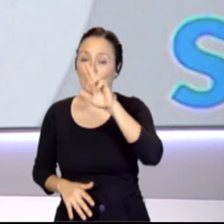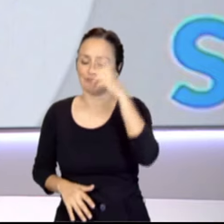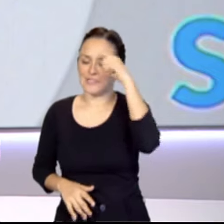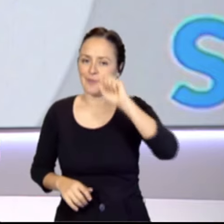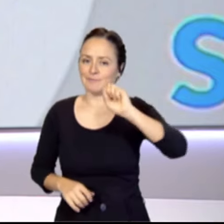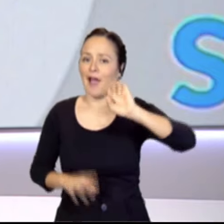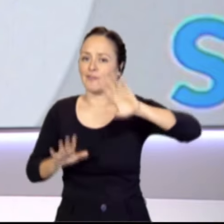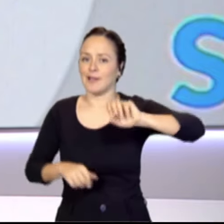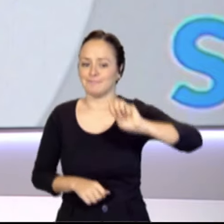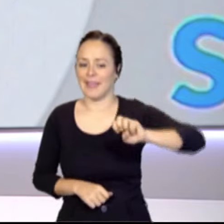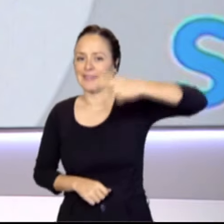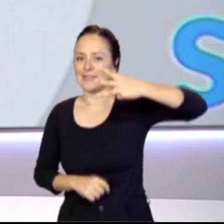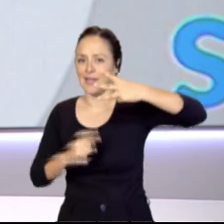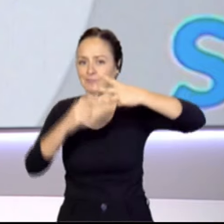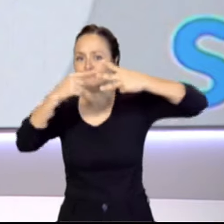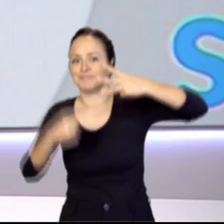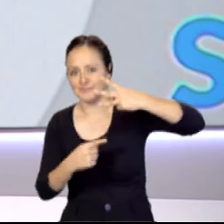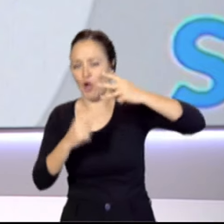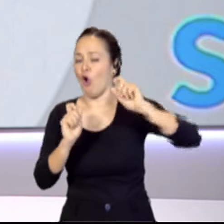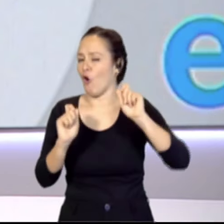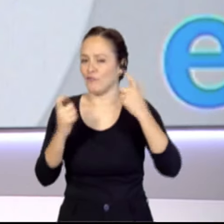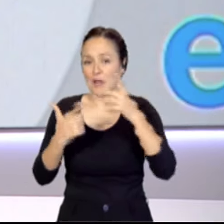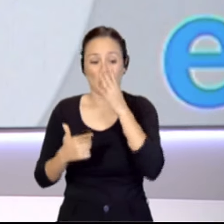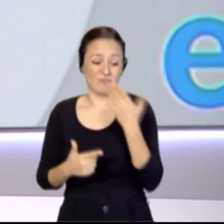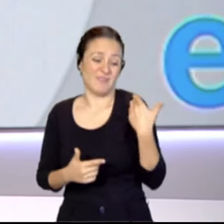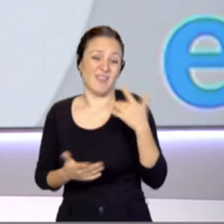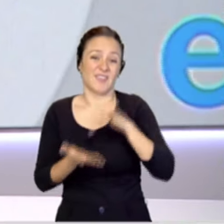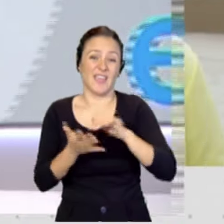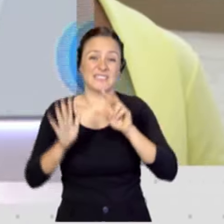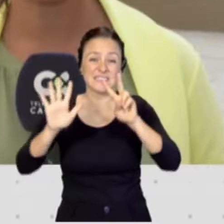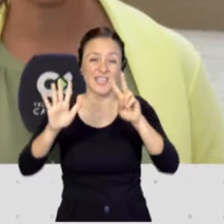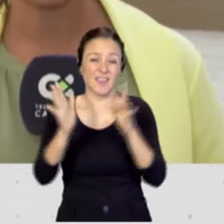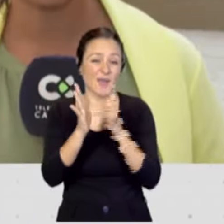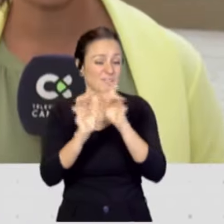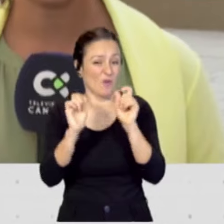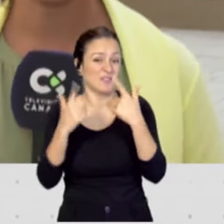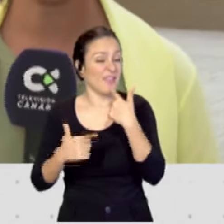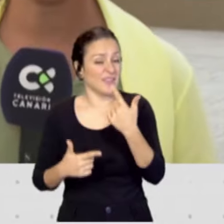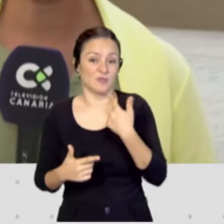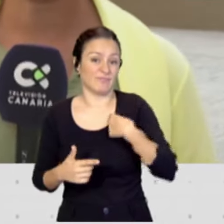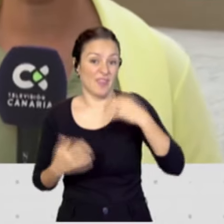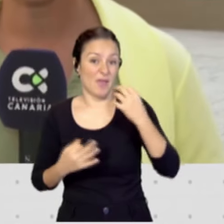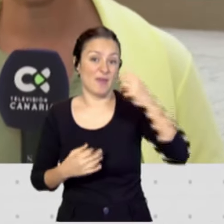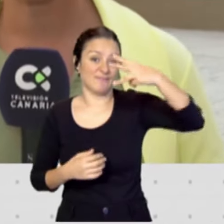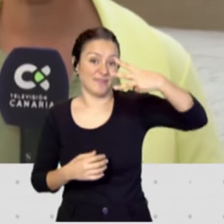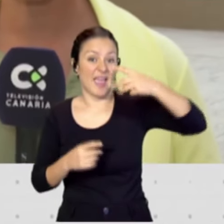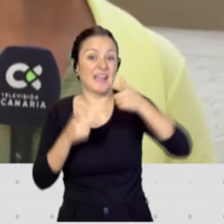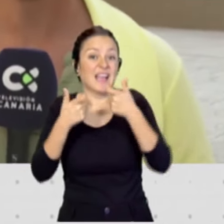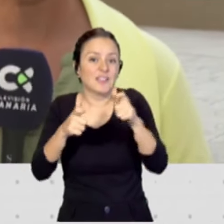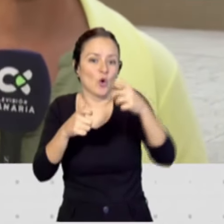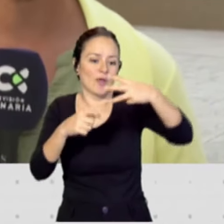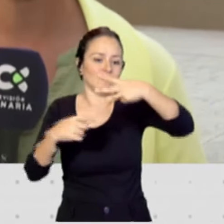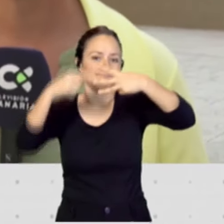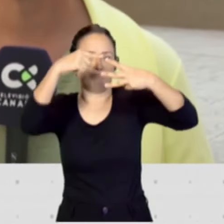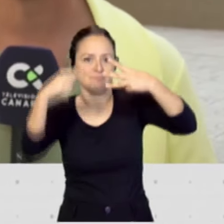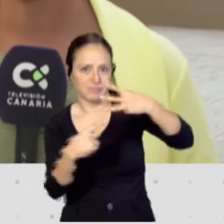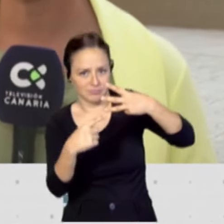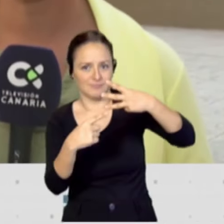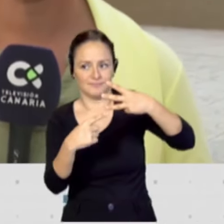consumarse el descenso de categoría el pasado 7 de abril nos vamos a la palma para hablar de ello May muy buenos días